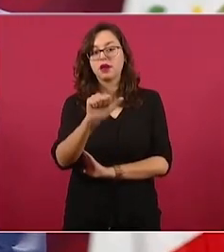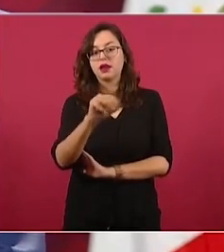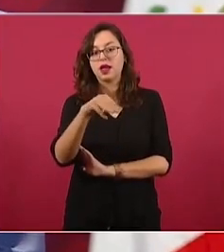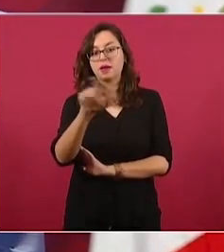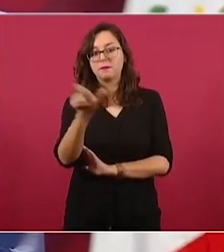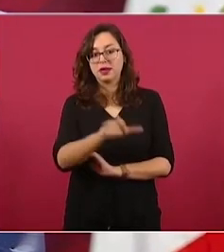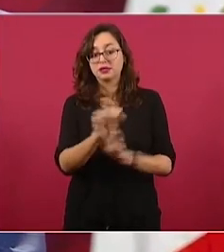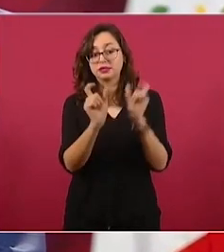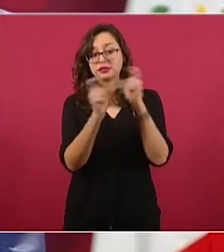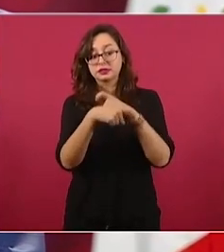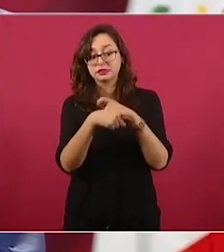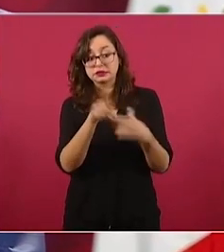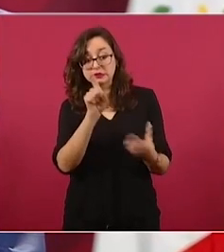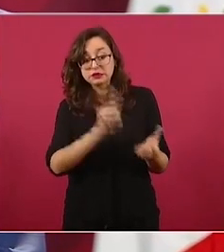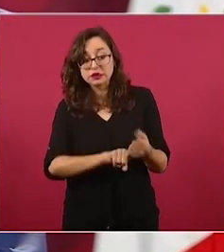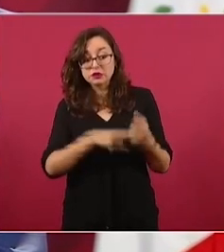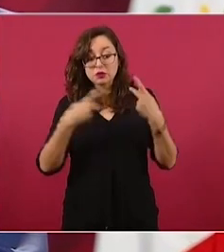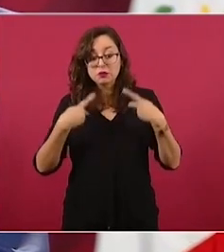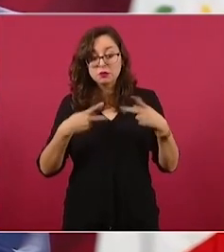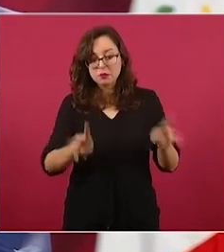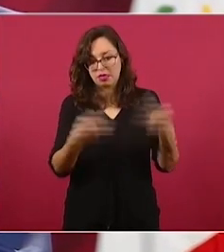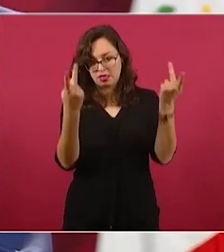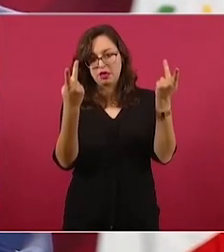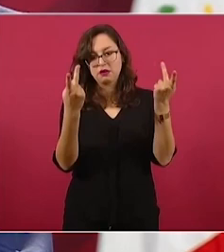no se despida a los trabajadores